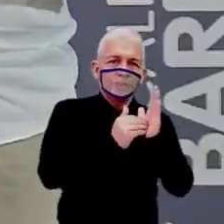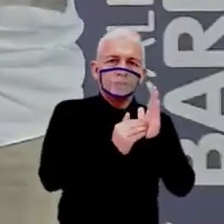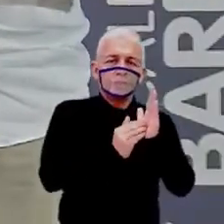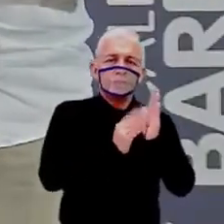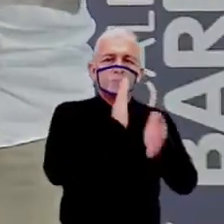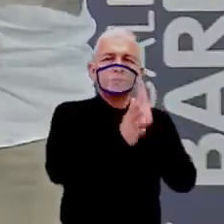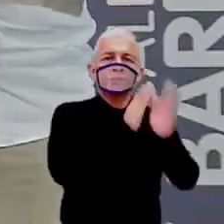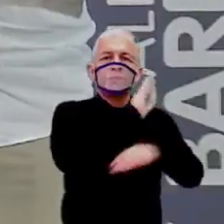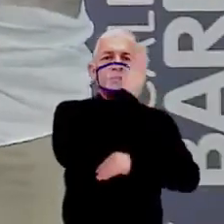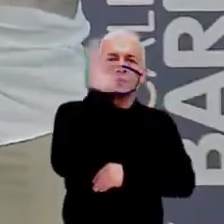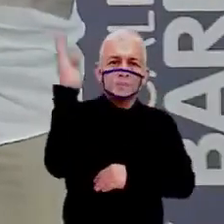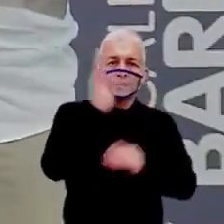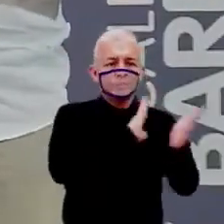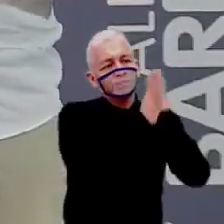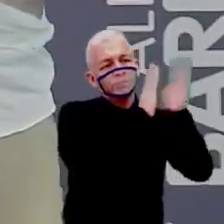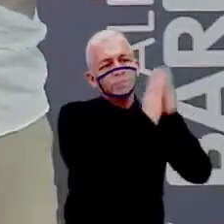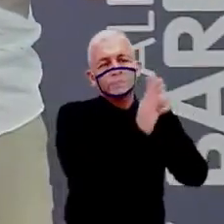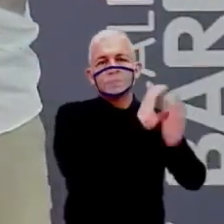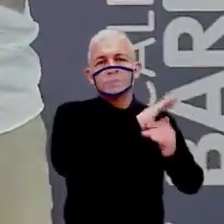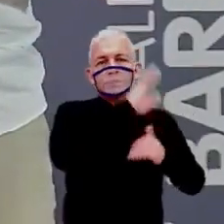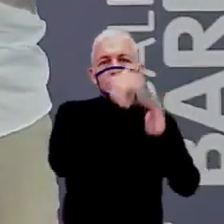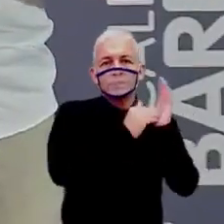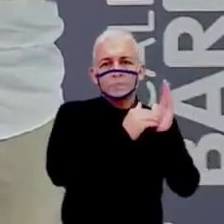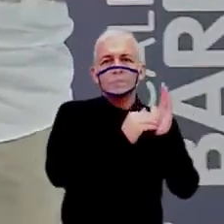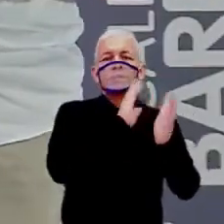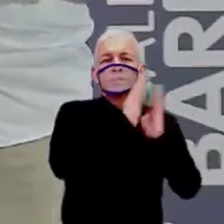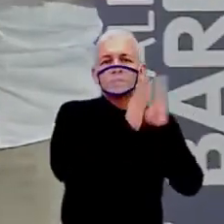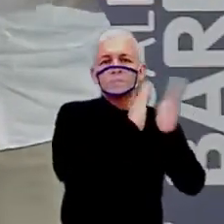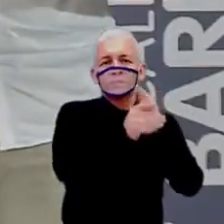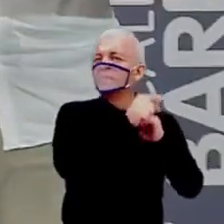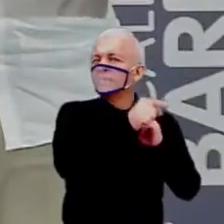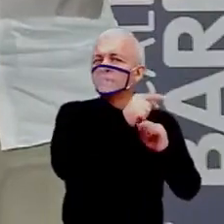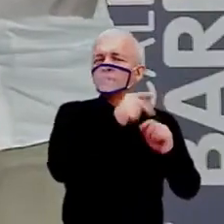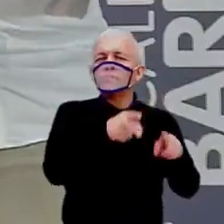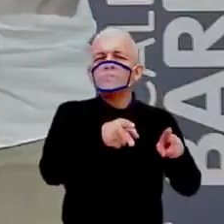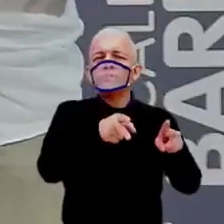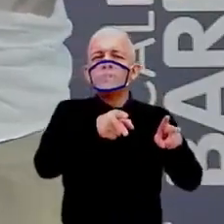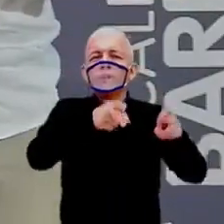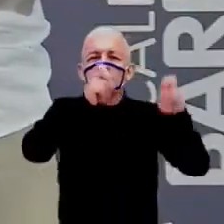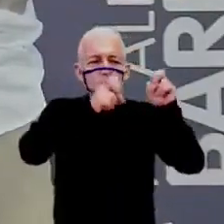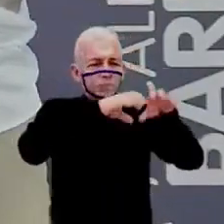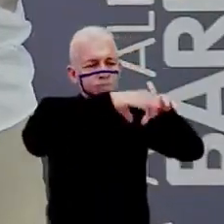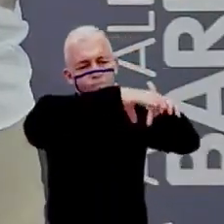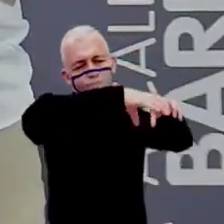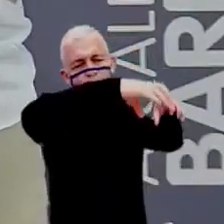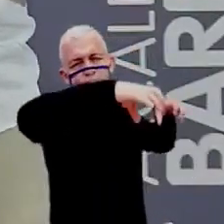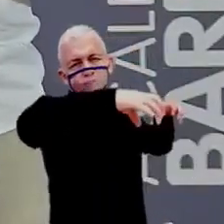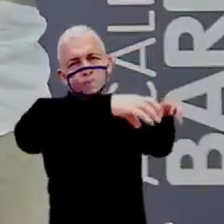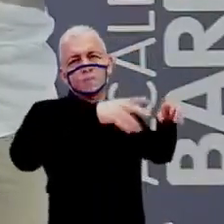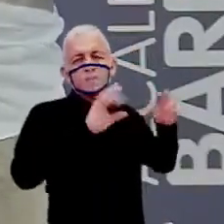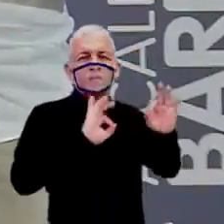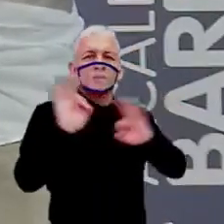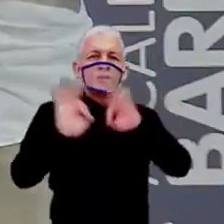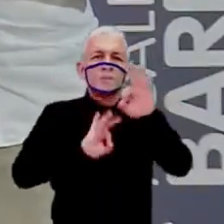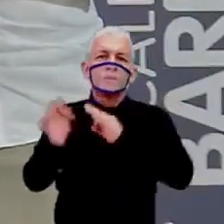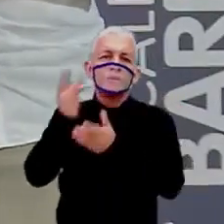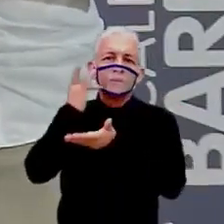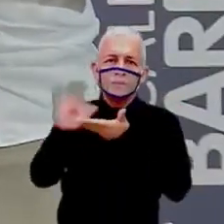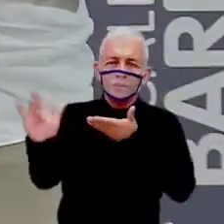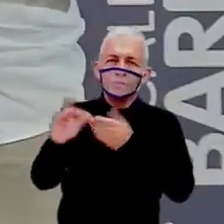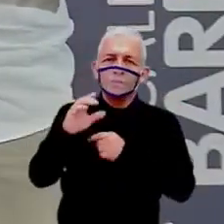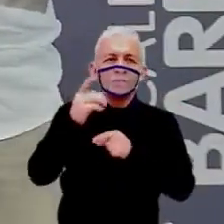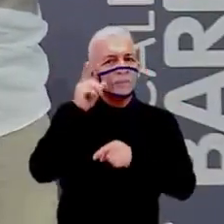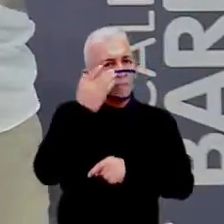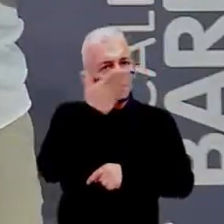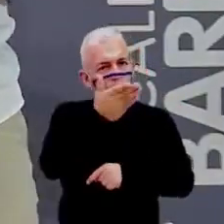en el plan del Distrito de Recuperación del Espacio Público está la construcción de un moderno proyecto. Y en el mercado de Barranquillita está